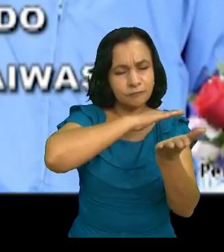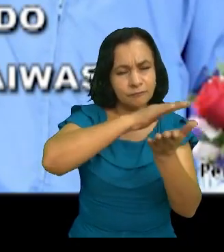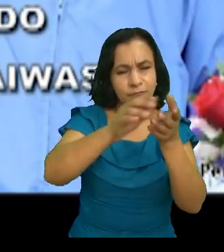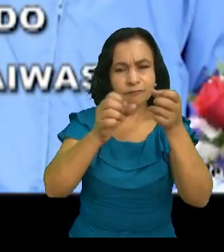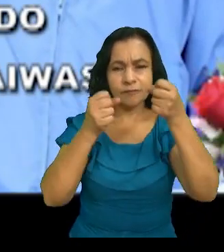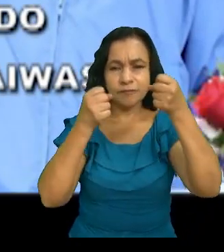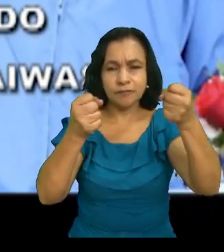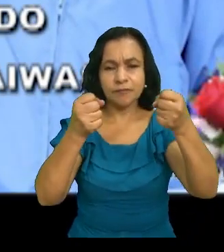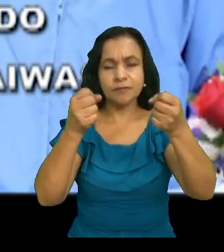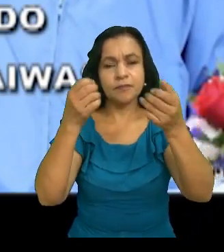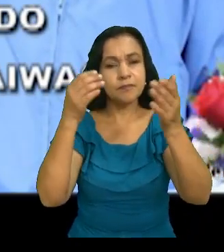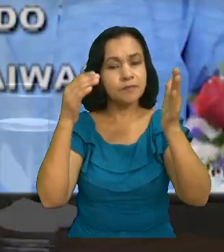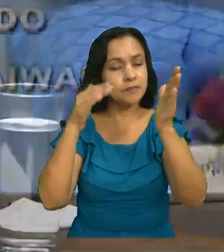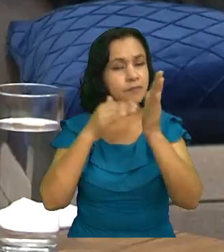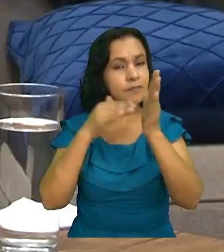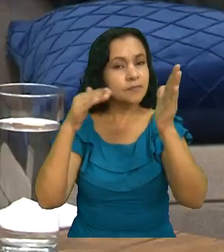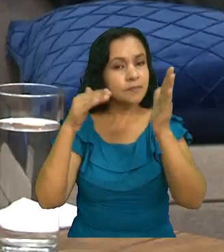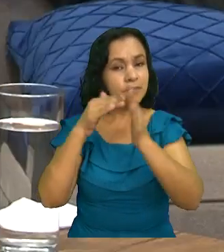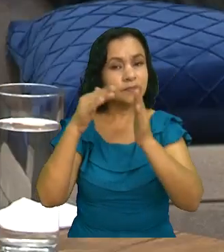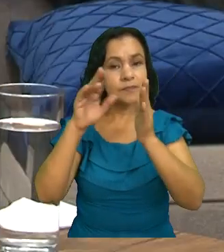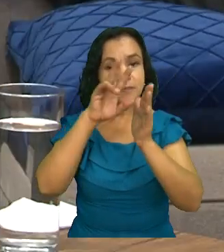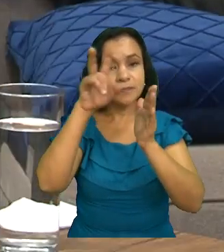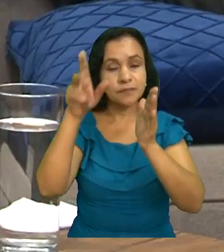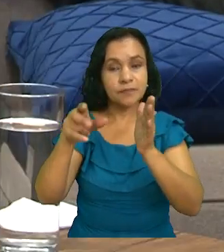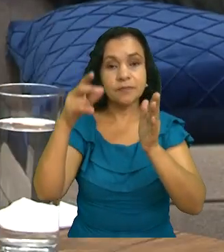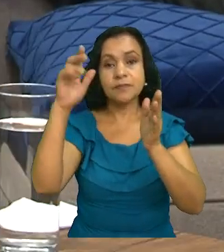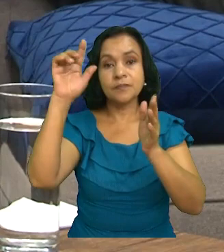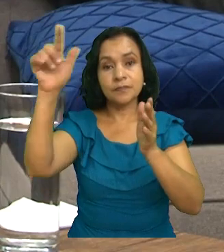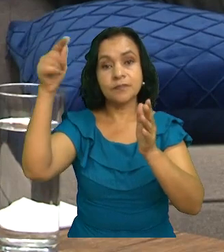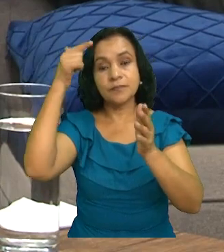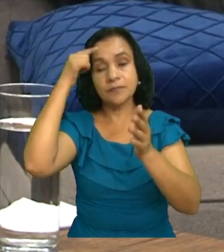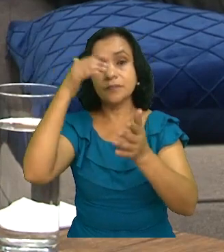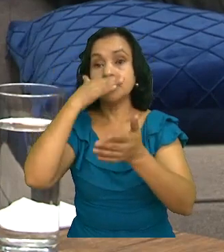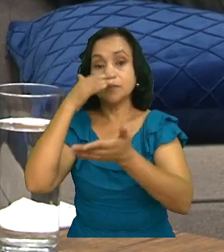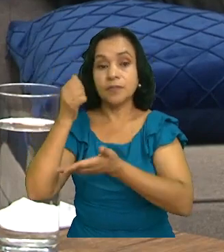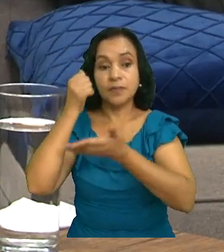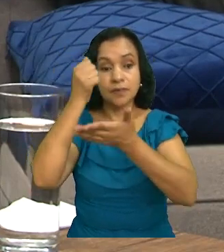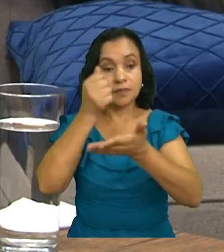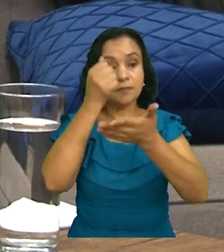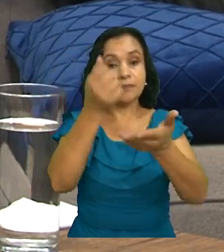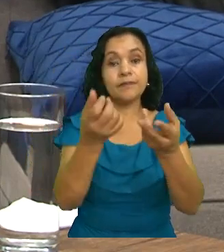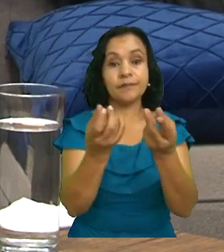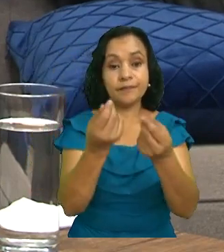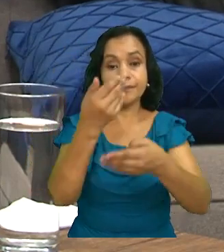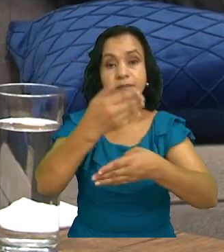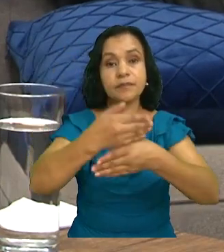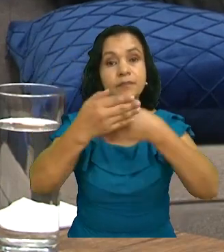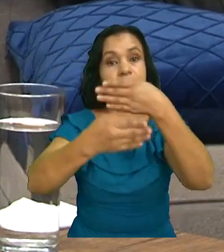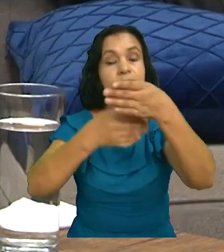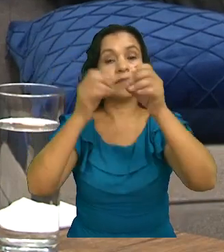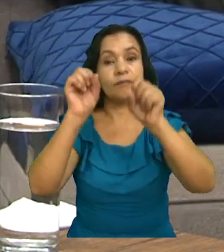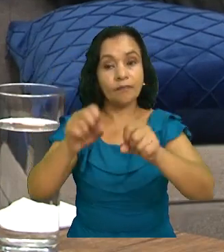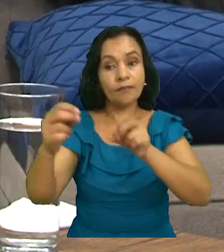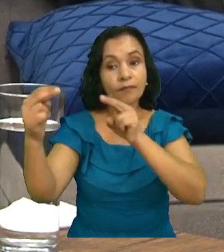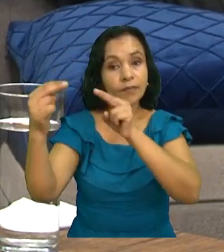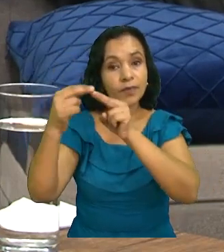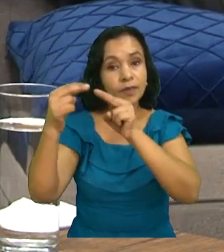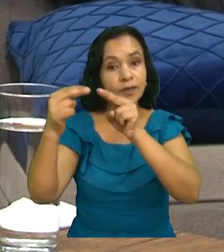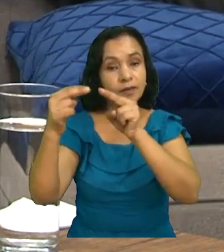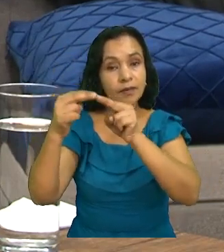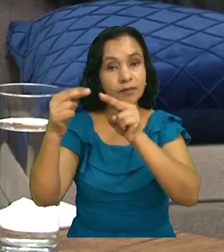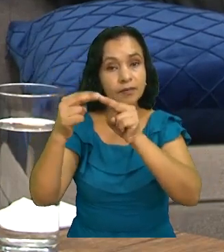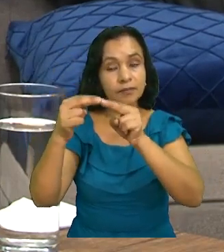son miles de millones de córdobas lo que el gobierno sandinista está invirtiendo ahí, para poder vincular